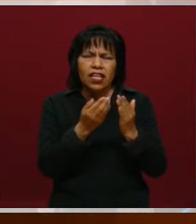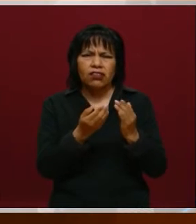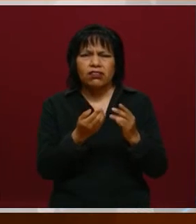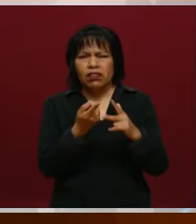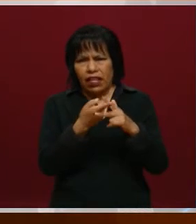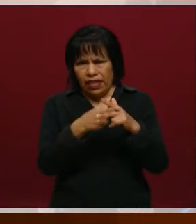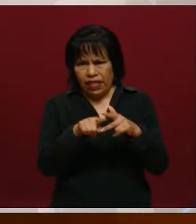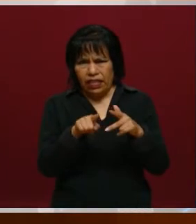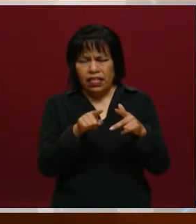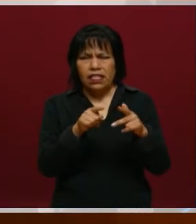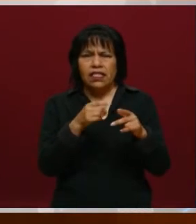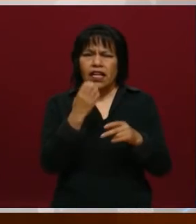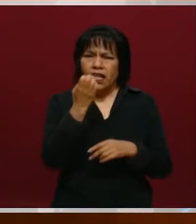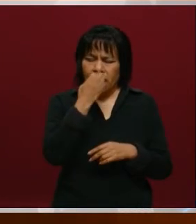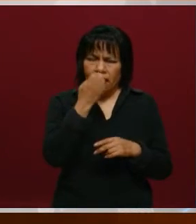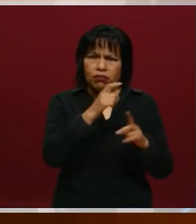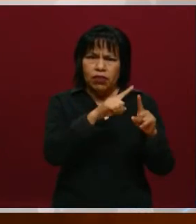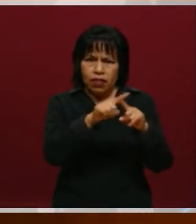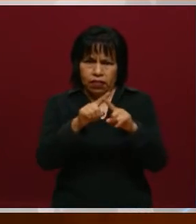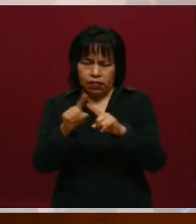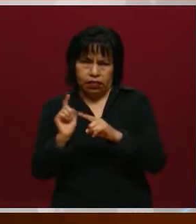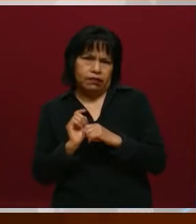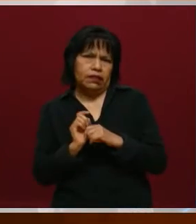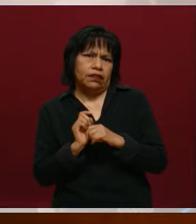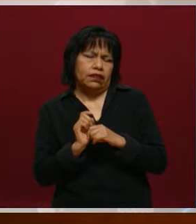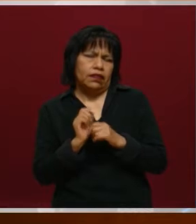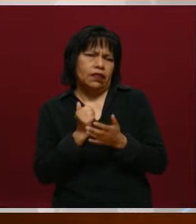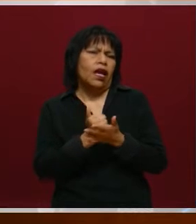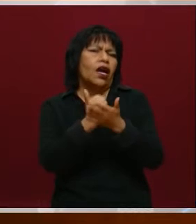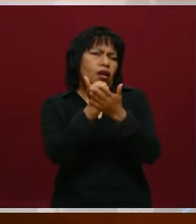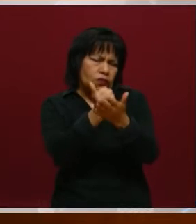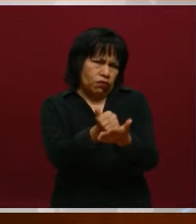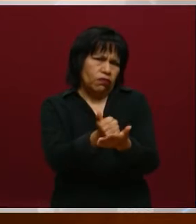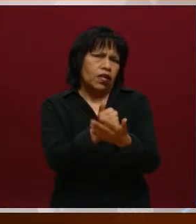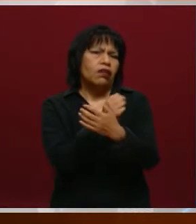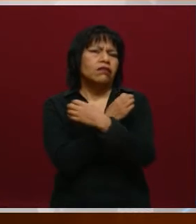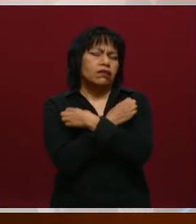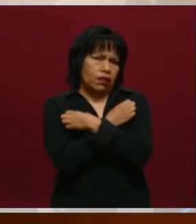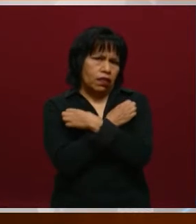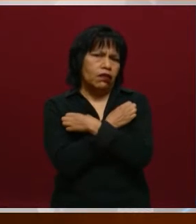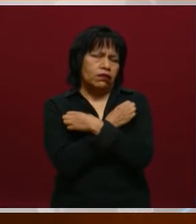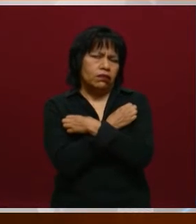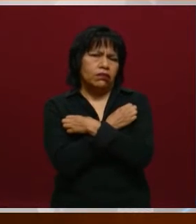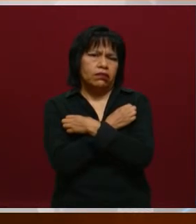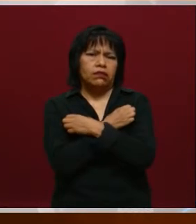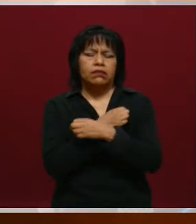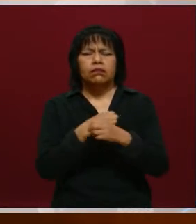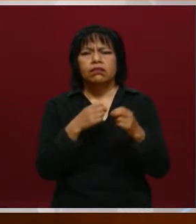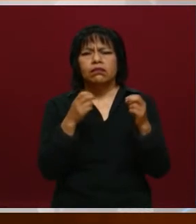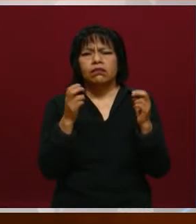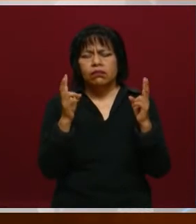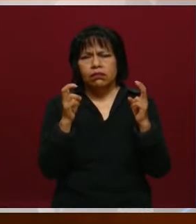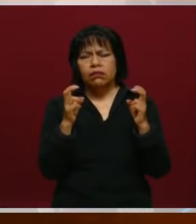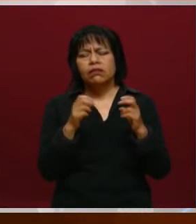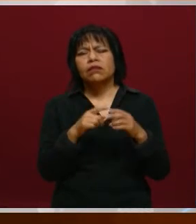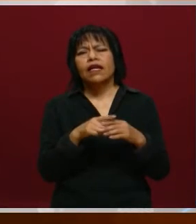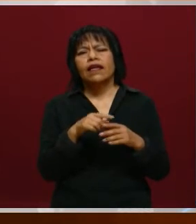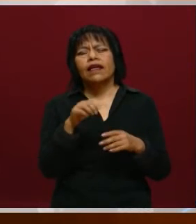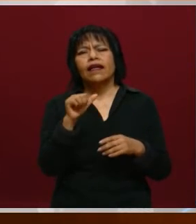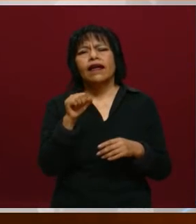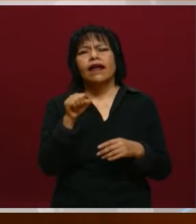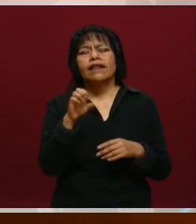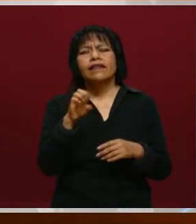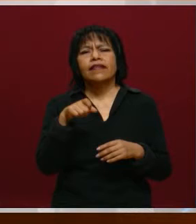de la educación para la sociedad mexicana la cartilla tica es asequible en